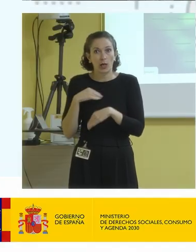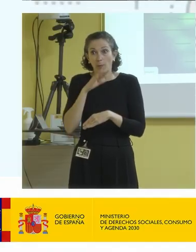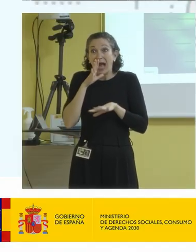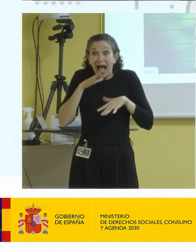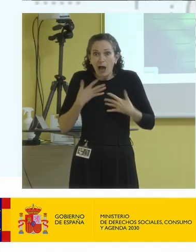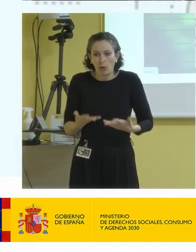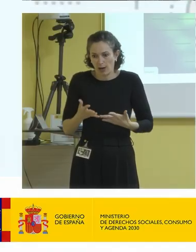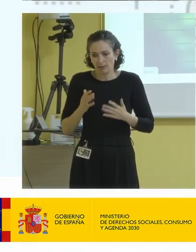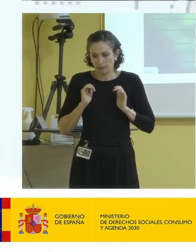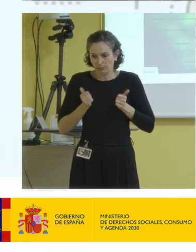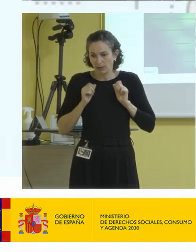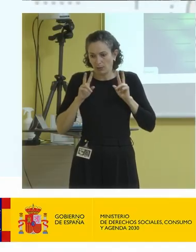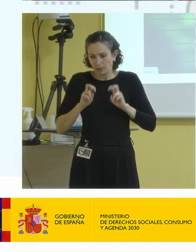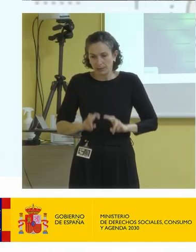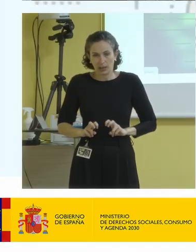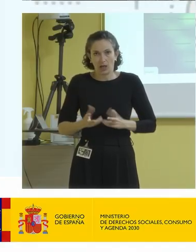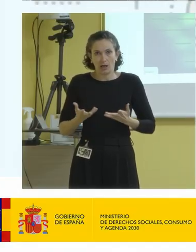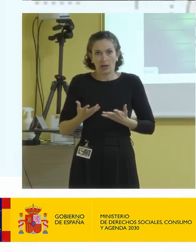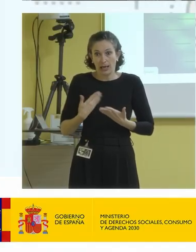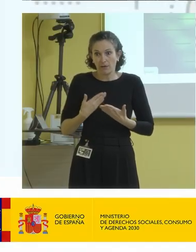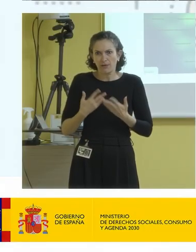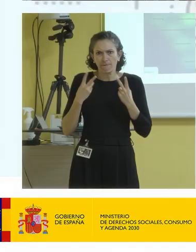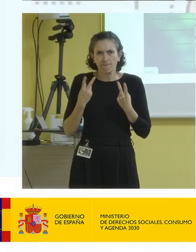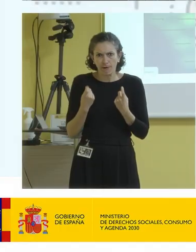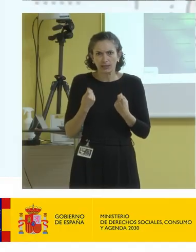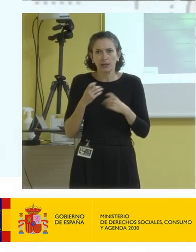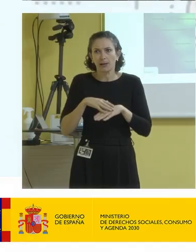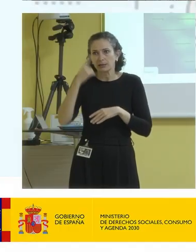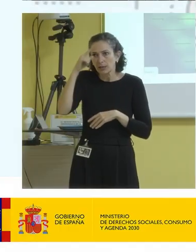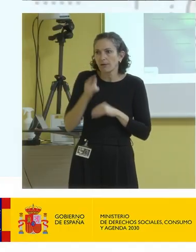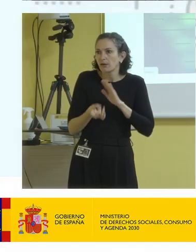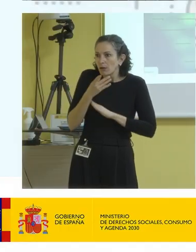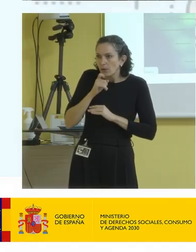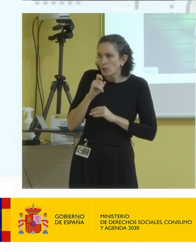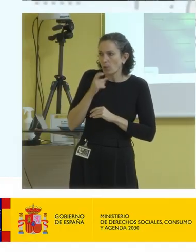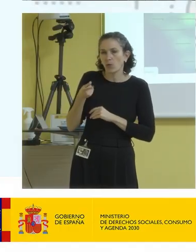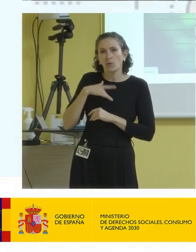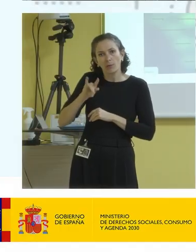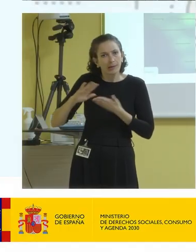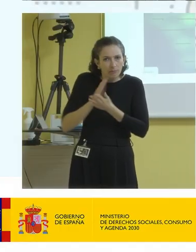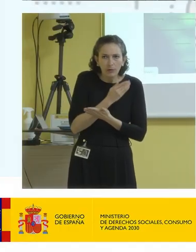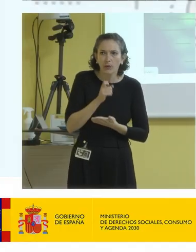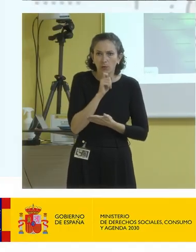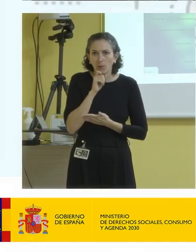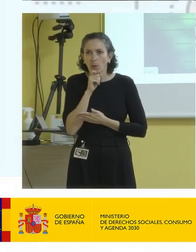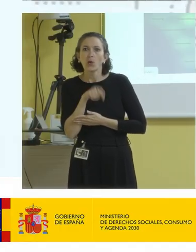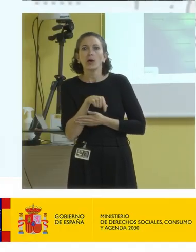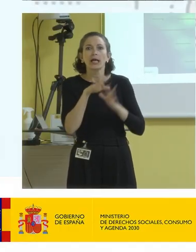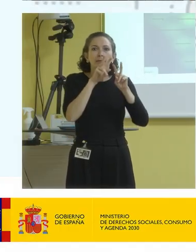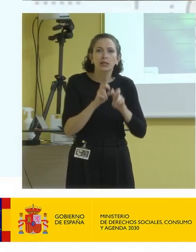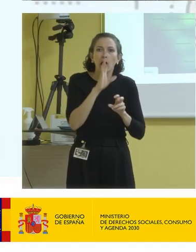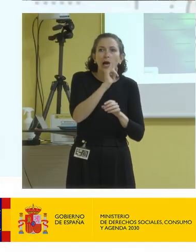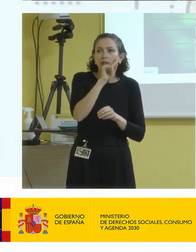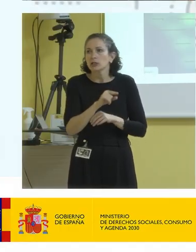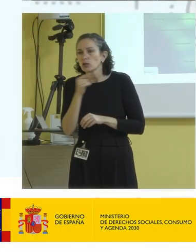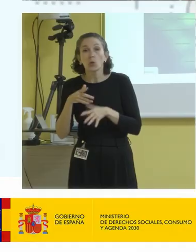los neuromitos. Nos falta mucha evidencia para entender cómo se construyen, cómo se desmontan, en qué líneas están y no están. Entonces, como